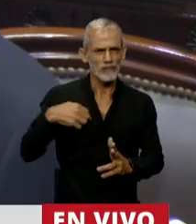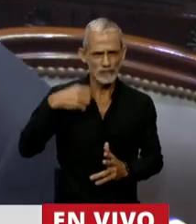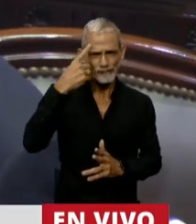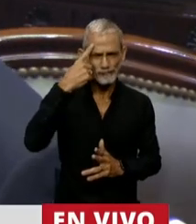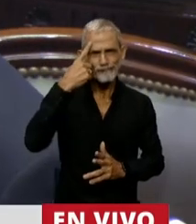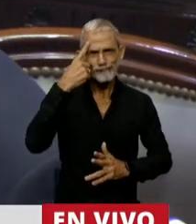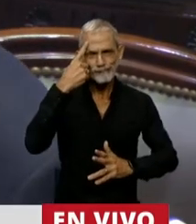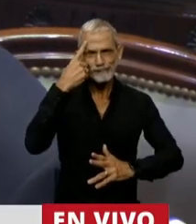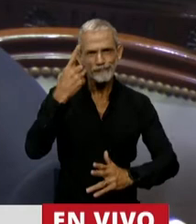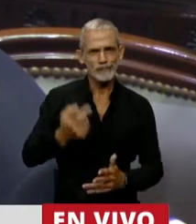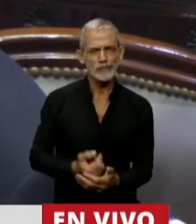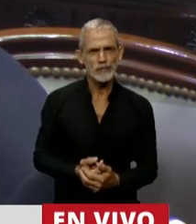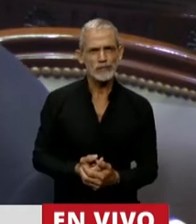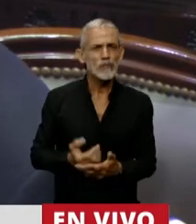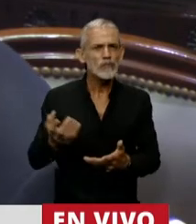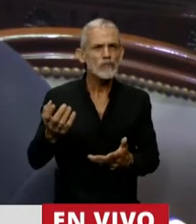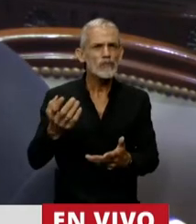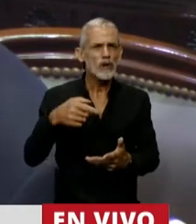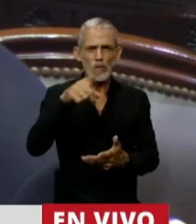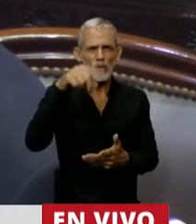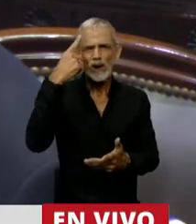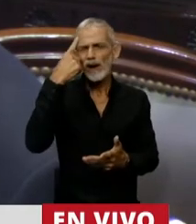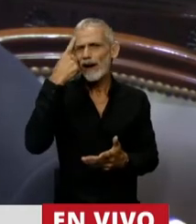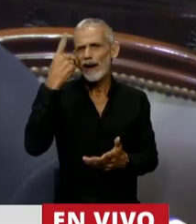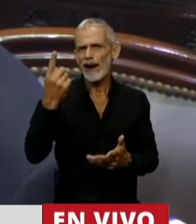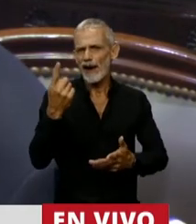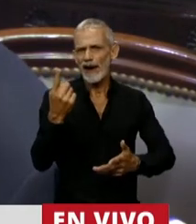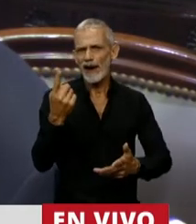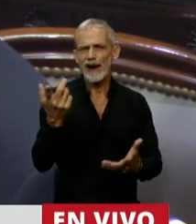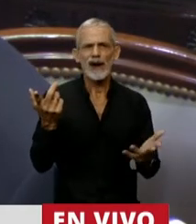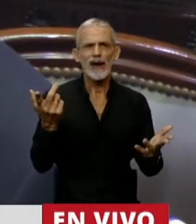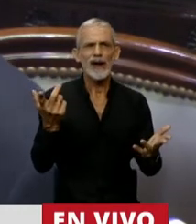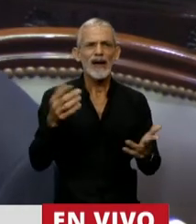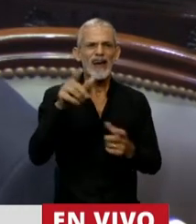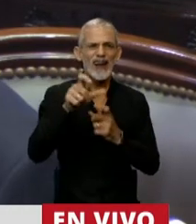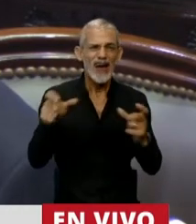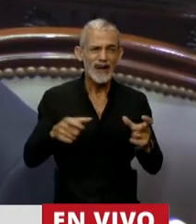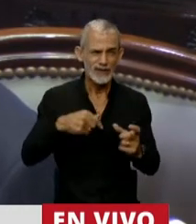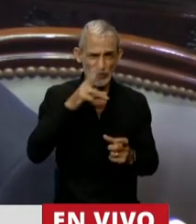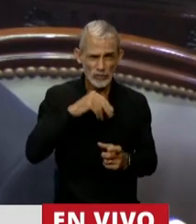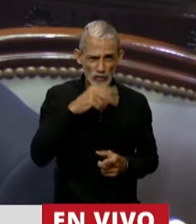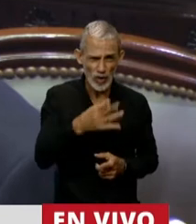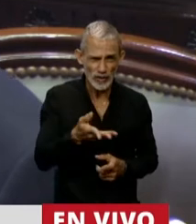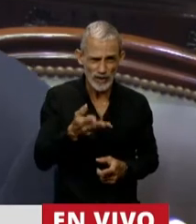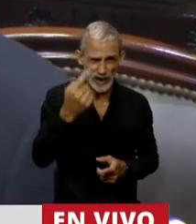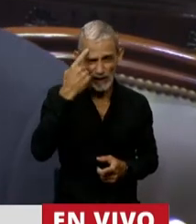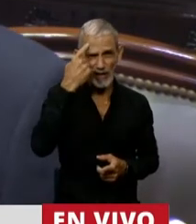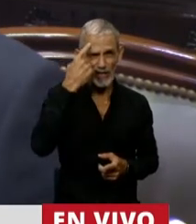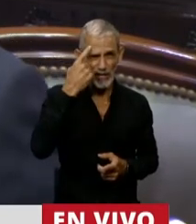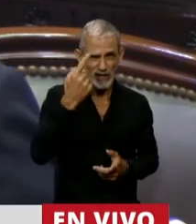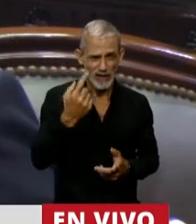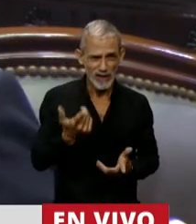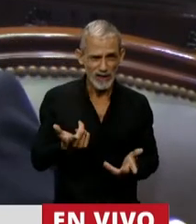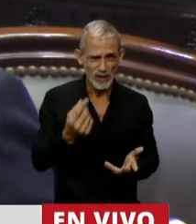me pregunto al señor presidente si es que creen que la gente come vidrio o que no